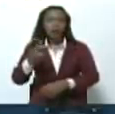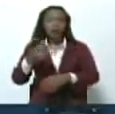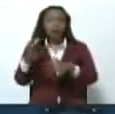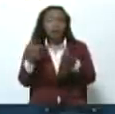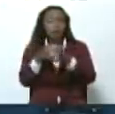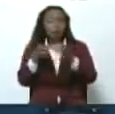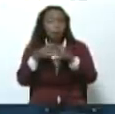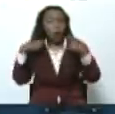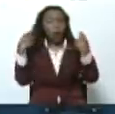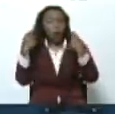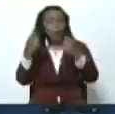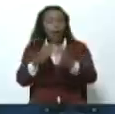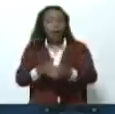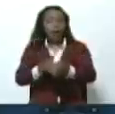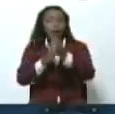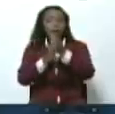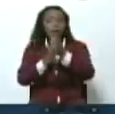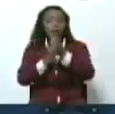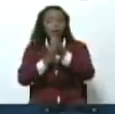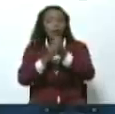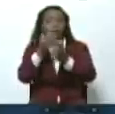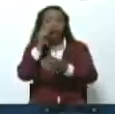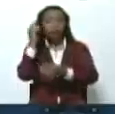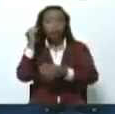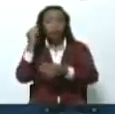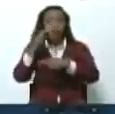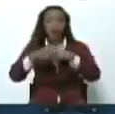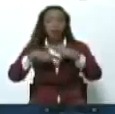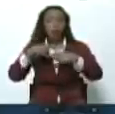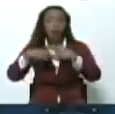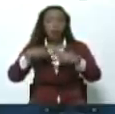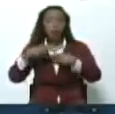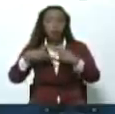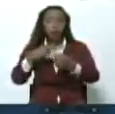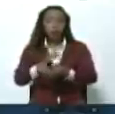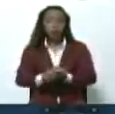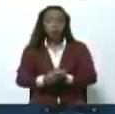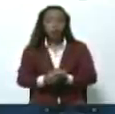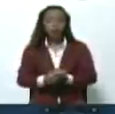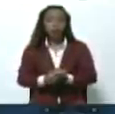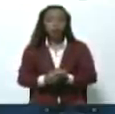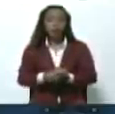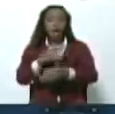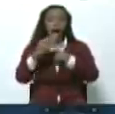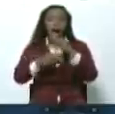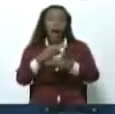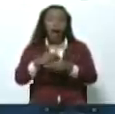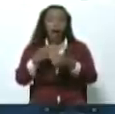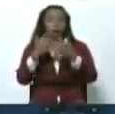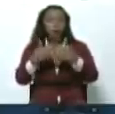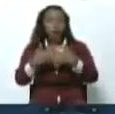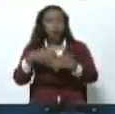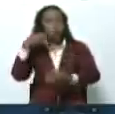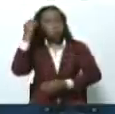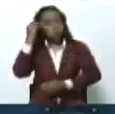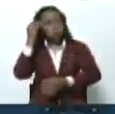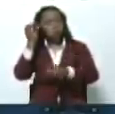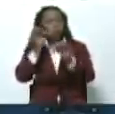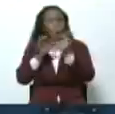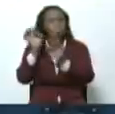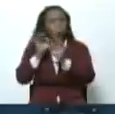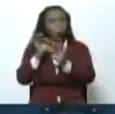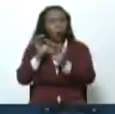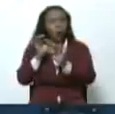de campaña, los líderes y las lideresas de la revolución hagan su análisis, su explicación